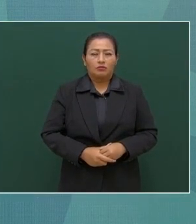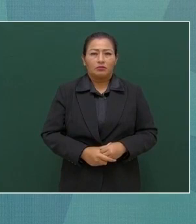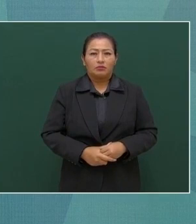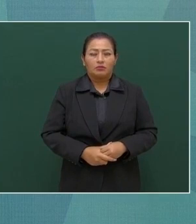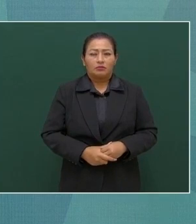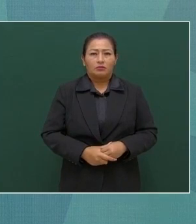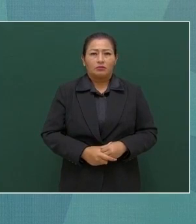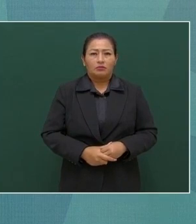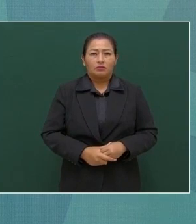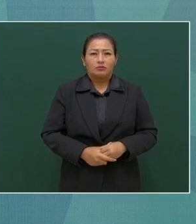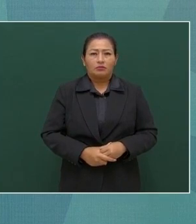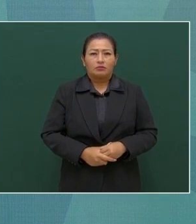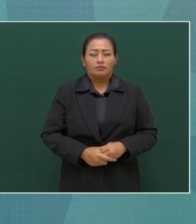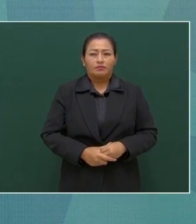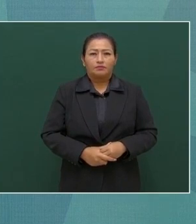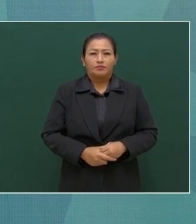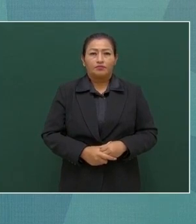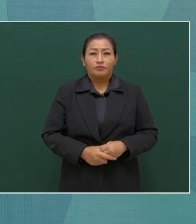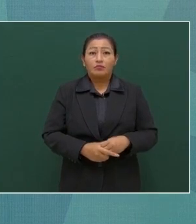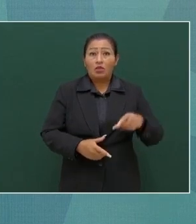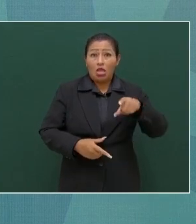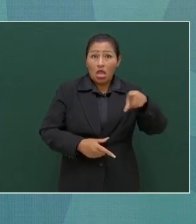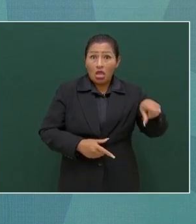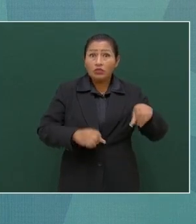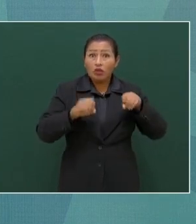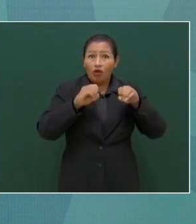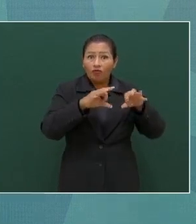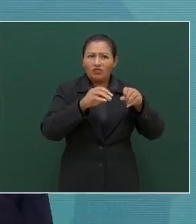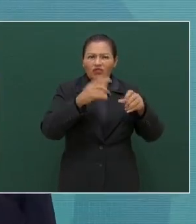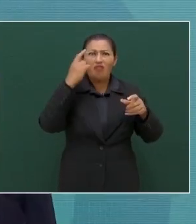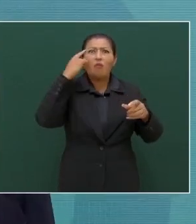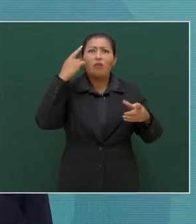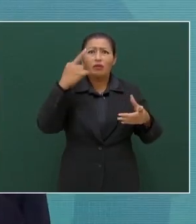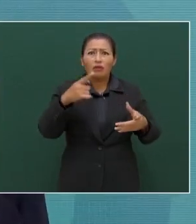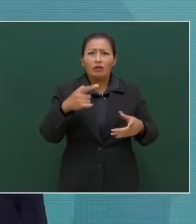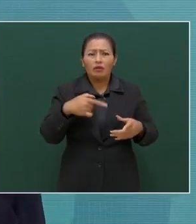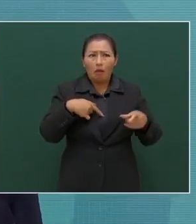que se fundó esta oficina,